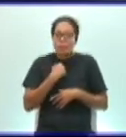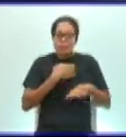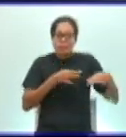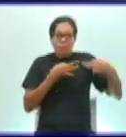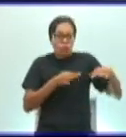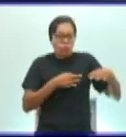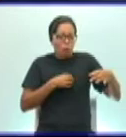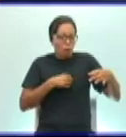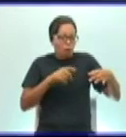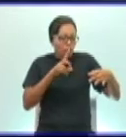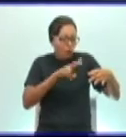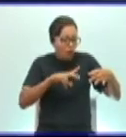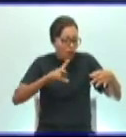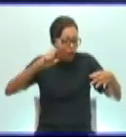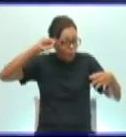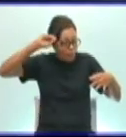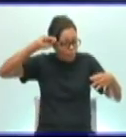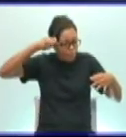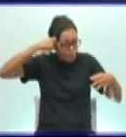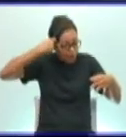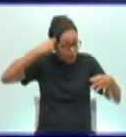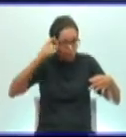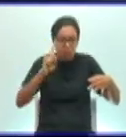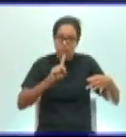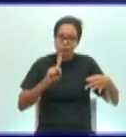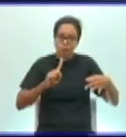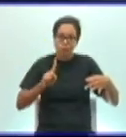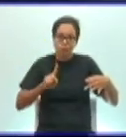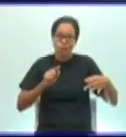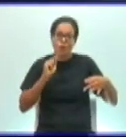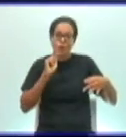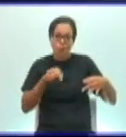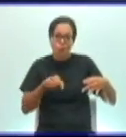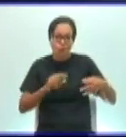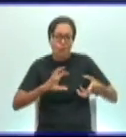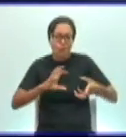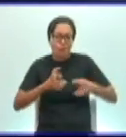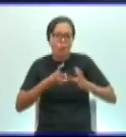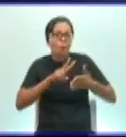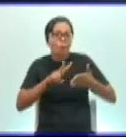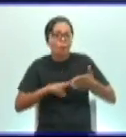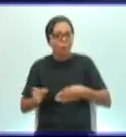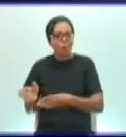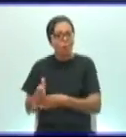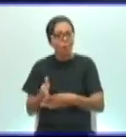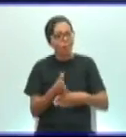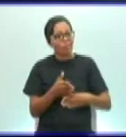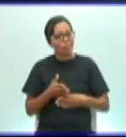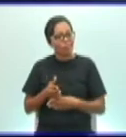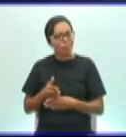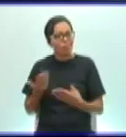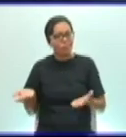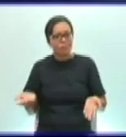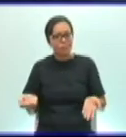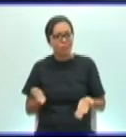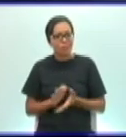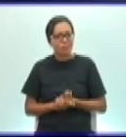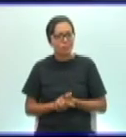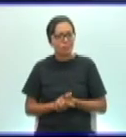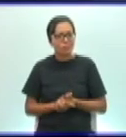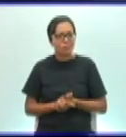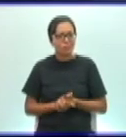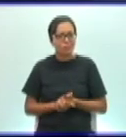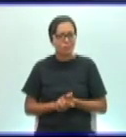existen diferentes formas de lectura y una de ellas es parafrasear un documento que yo me haya leído, que es lo que utilizamos mucho nosotros en las